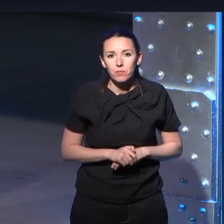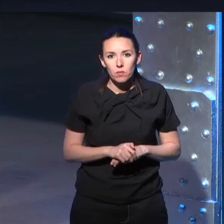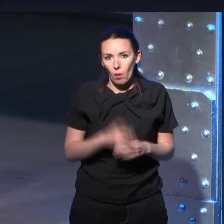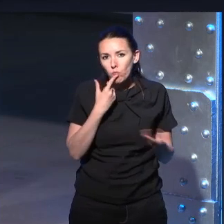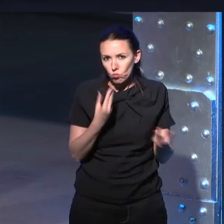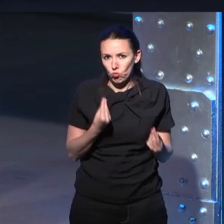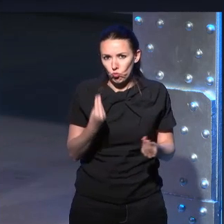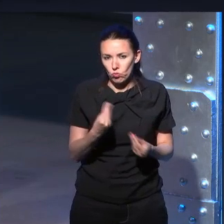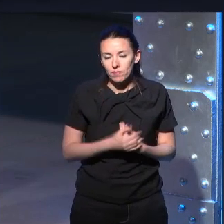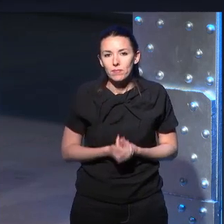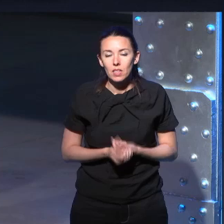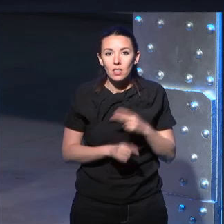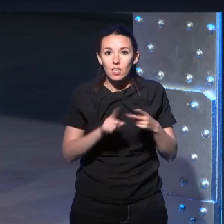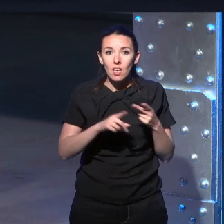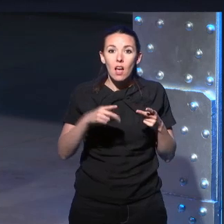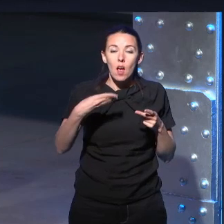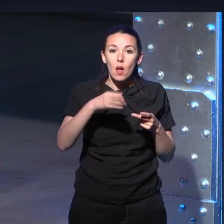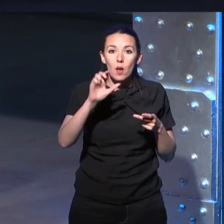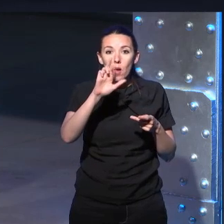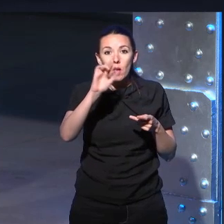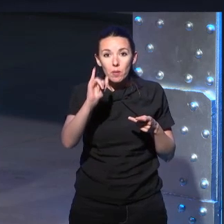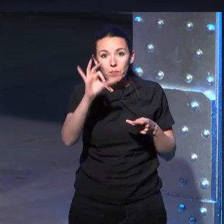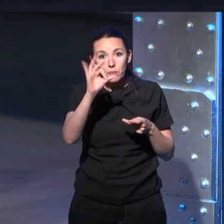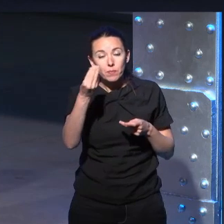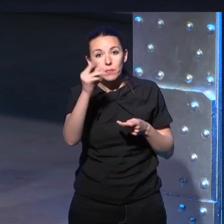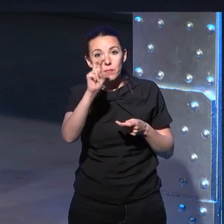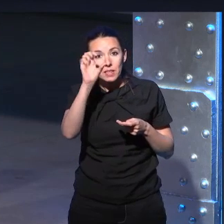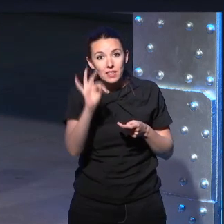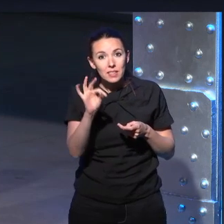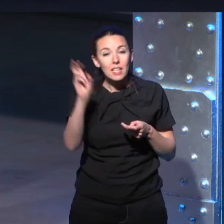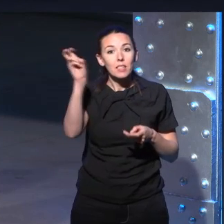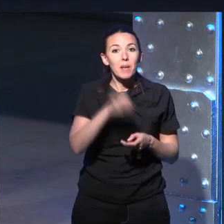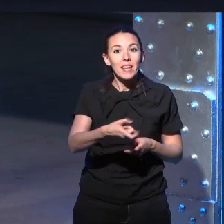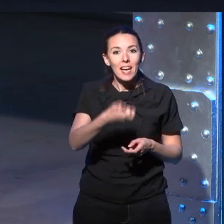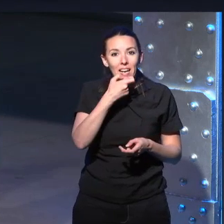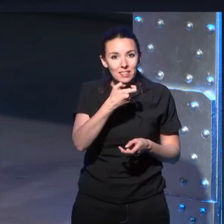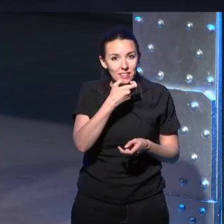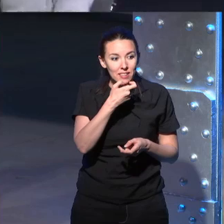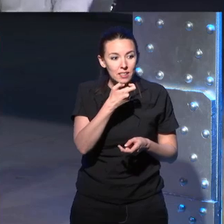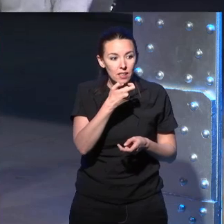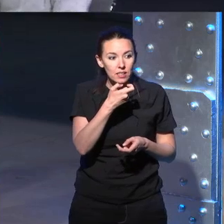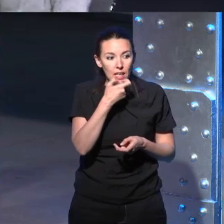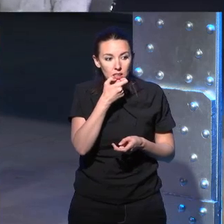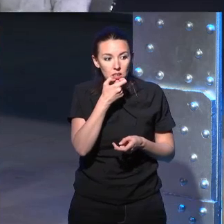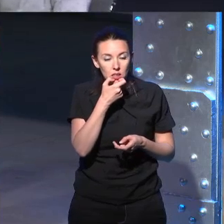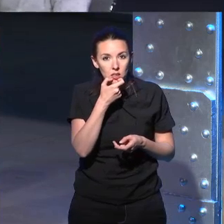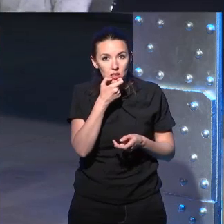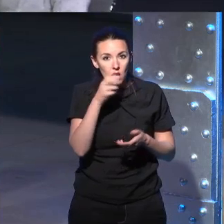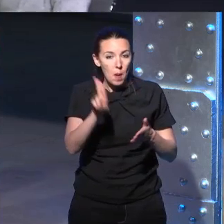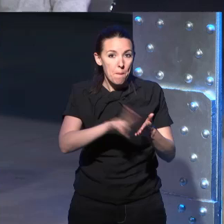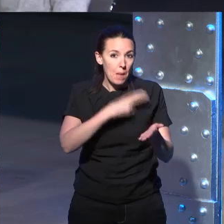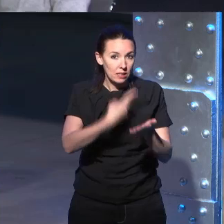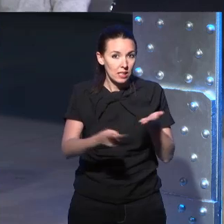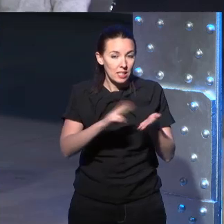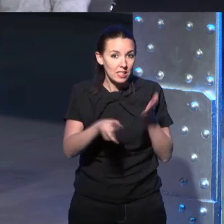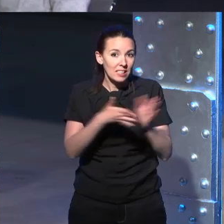muy sabrosa. Biscuit, ¿no saben qué son un biscuit? Biscuit viene de biscuit, son biscuits, con mantequilla, son unos